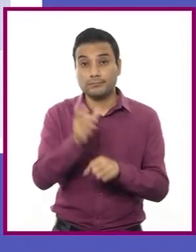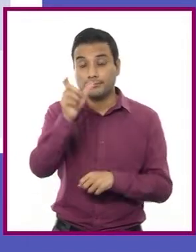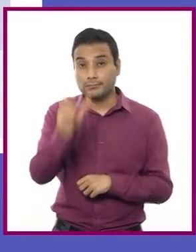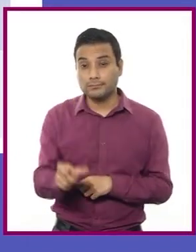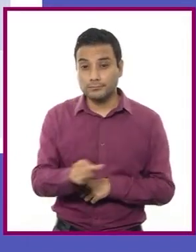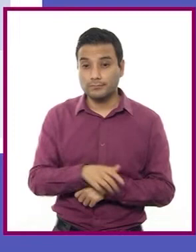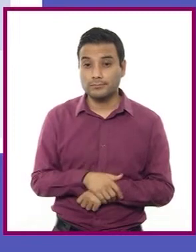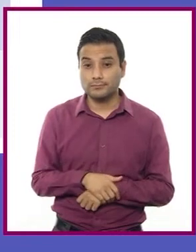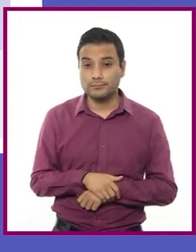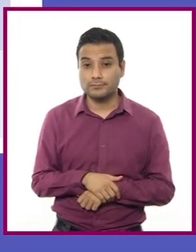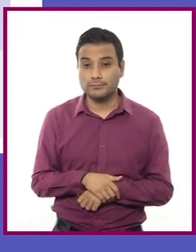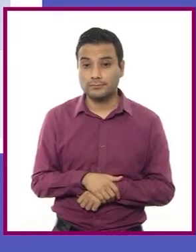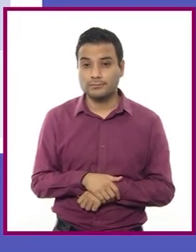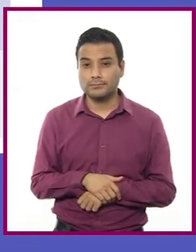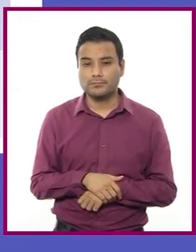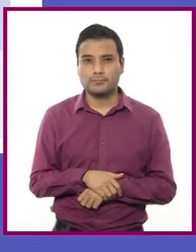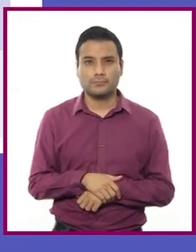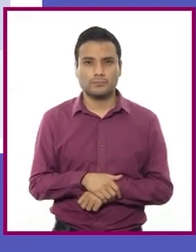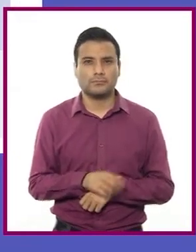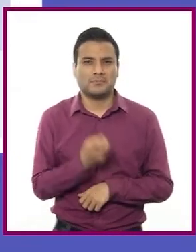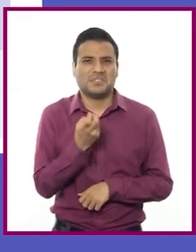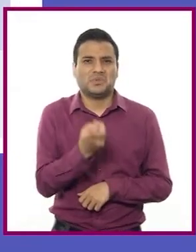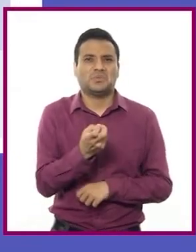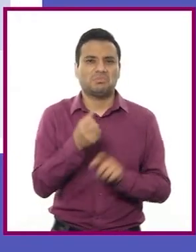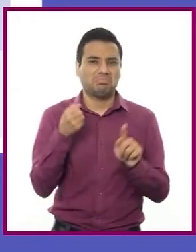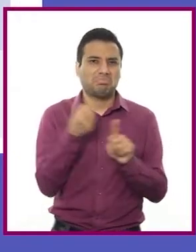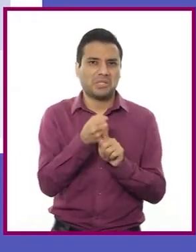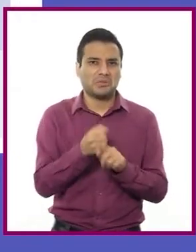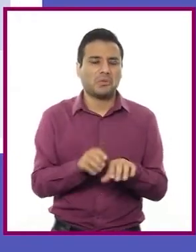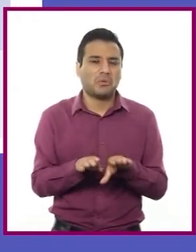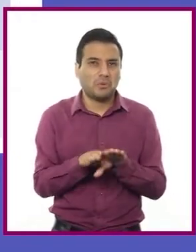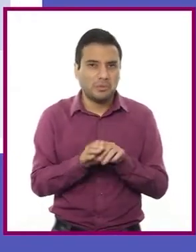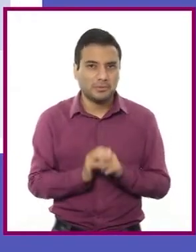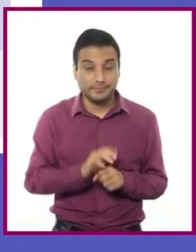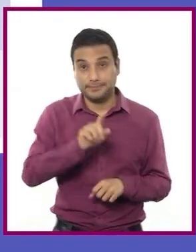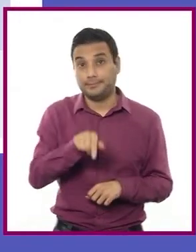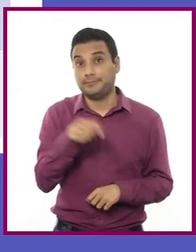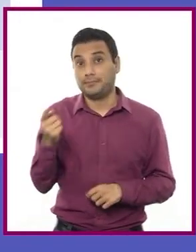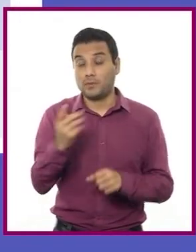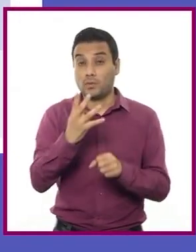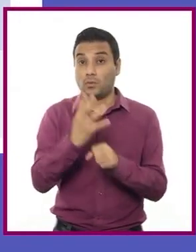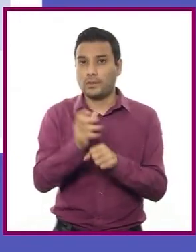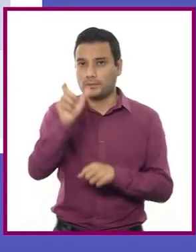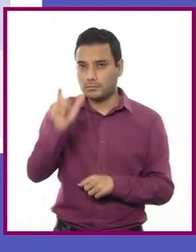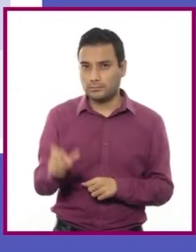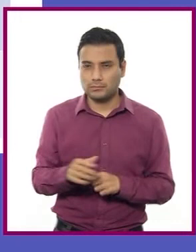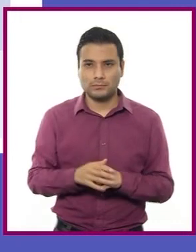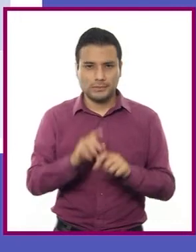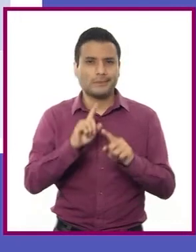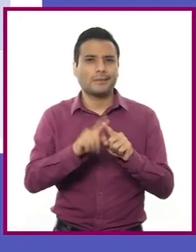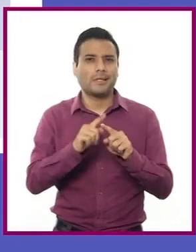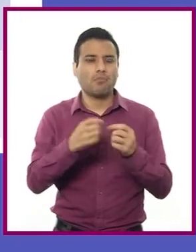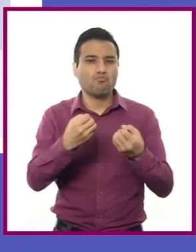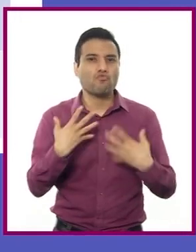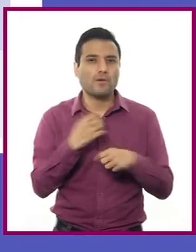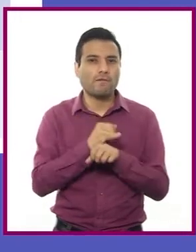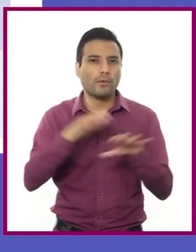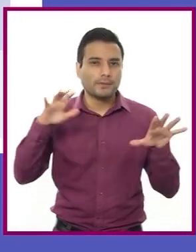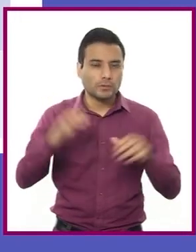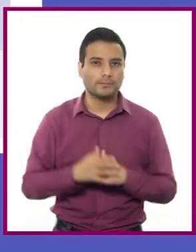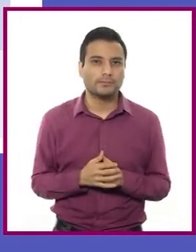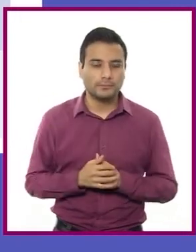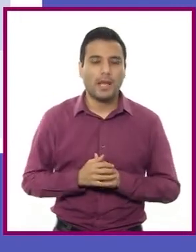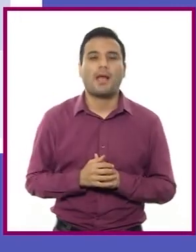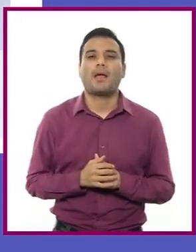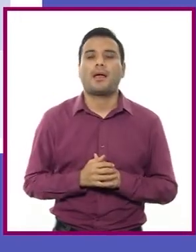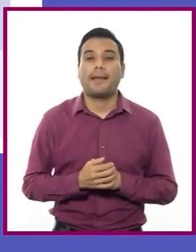columna, ¿de qué forma afecta? Y en la última, ¿quiénes podrían brindarnos información? De esta